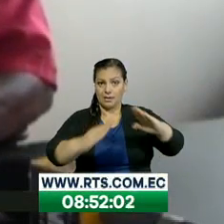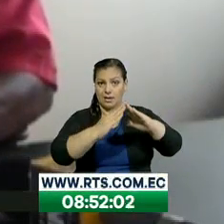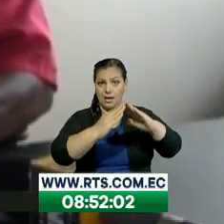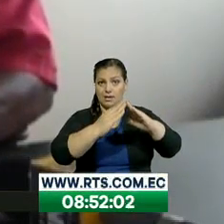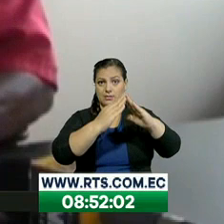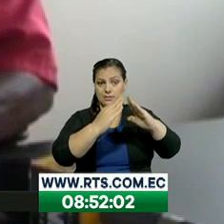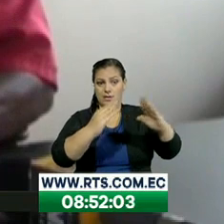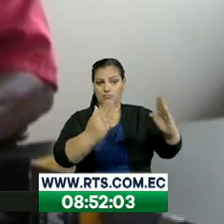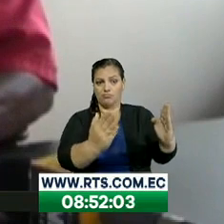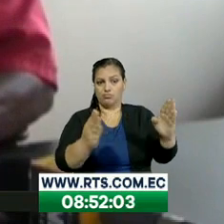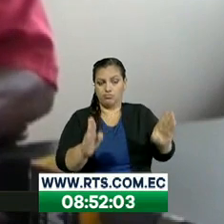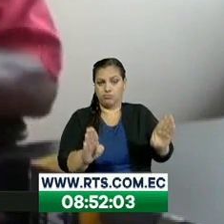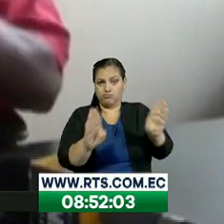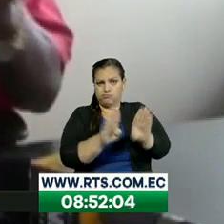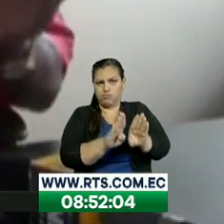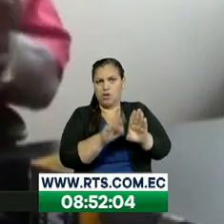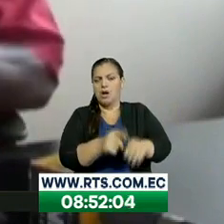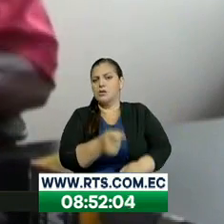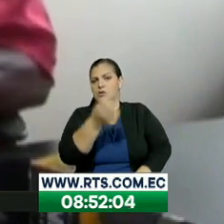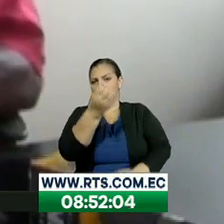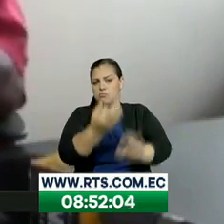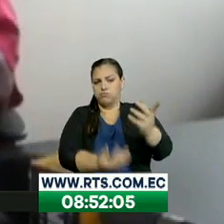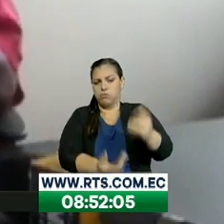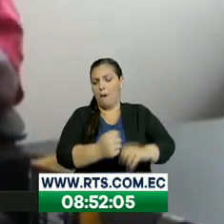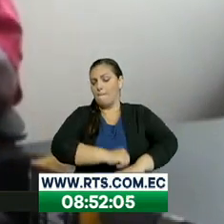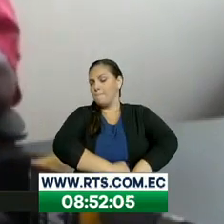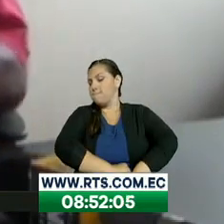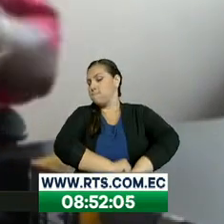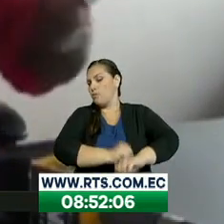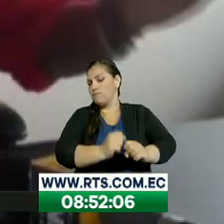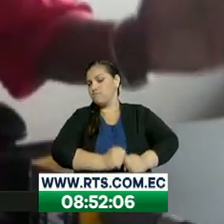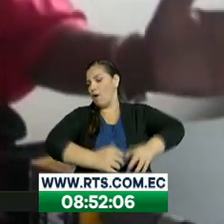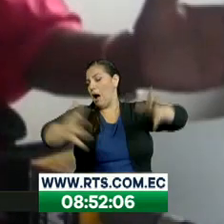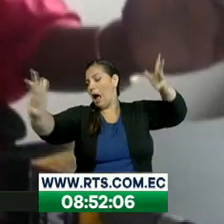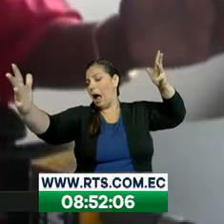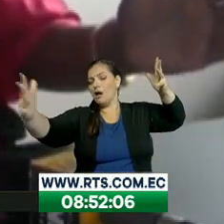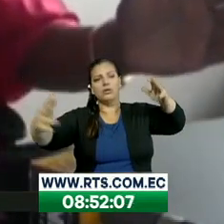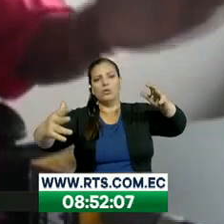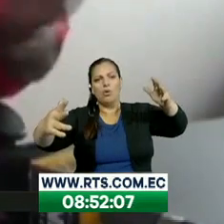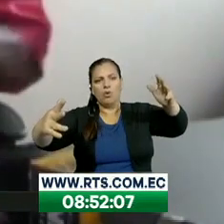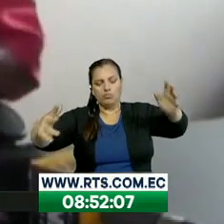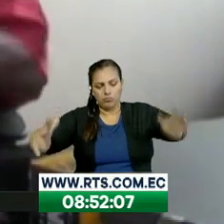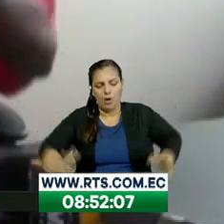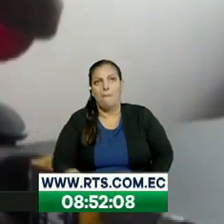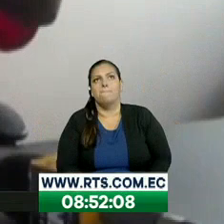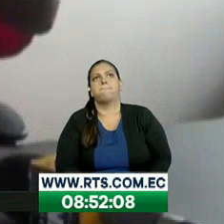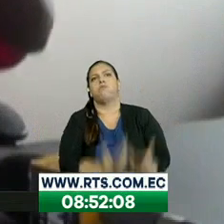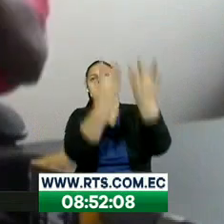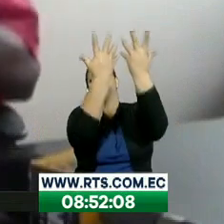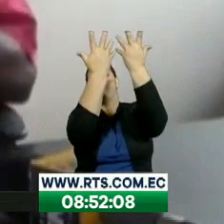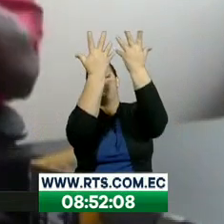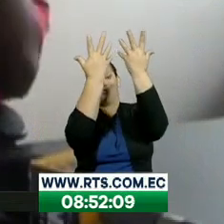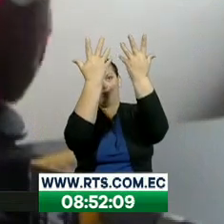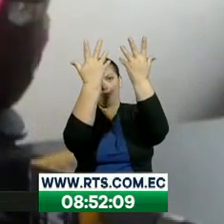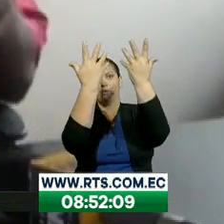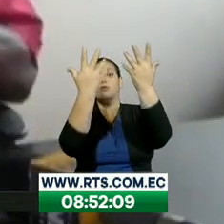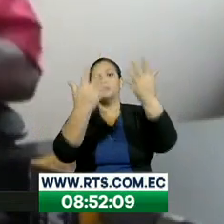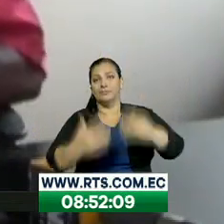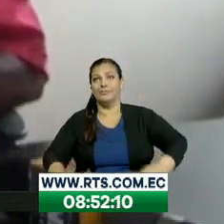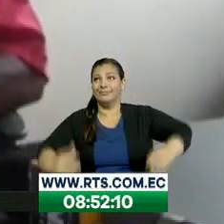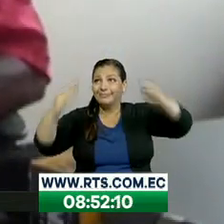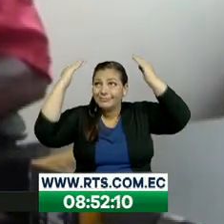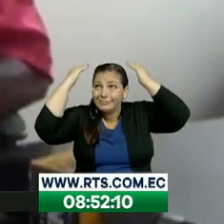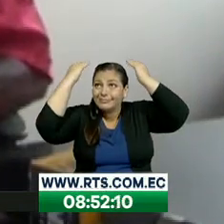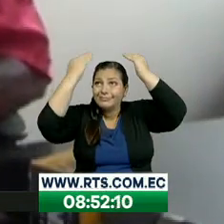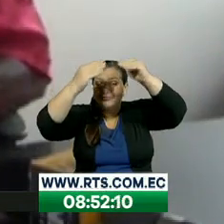no permitió que la explosión vaya hacia los costados, sino hacia arriba, dañando